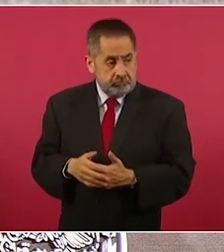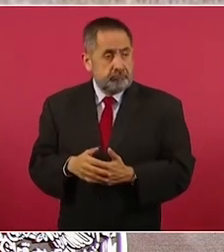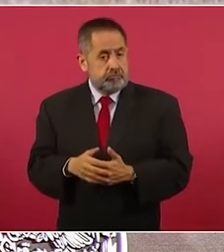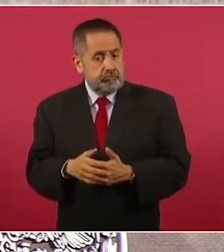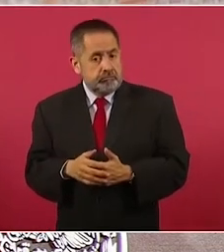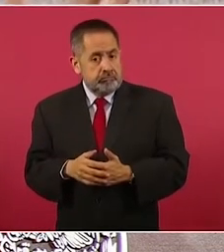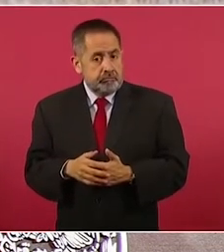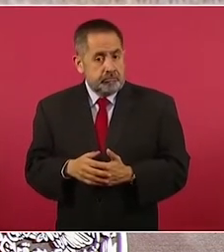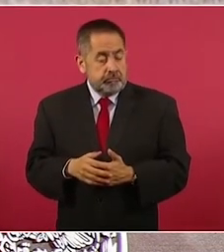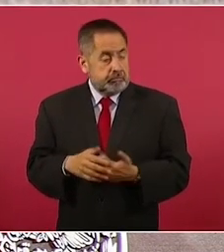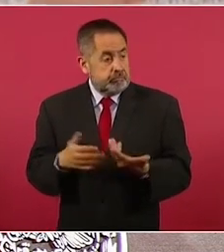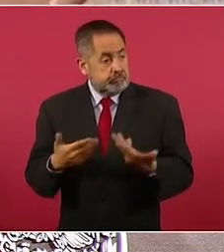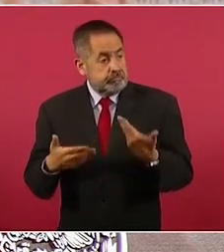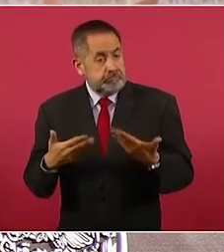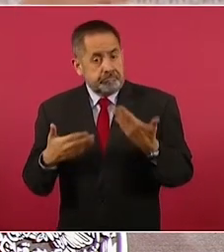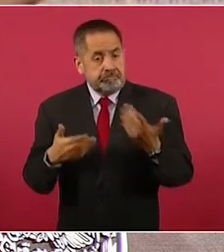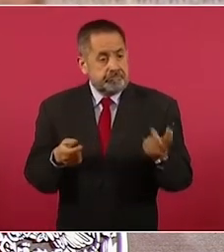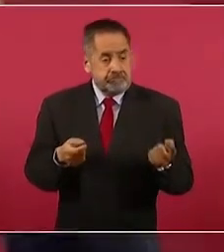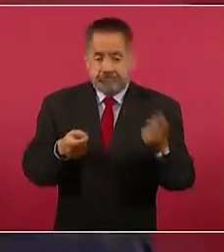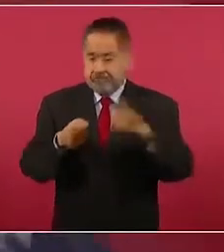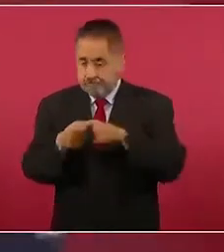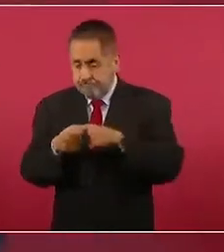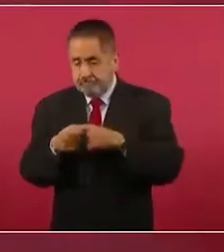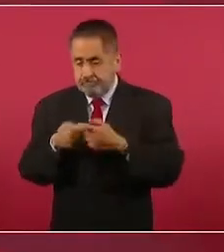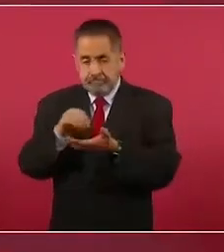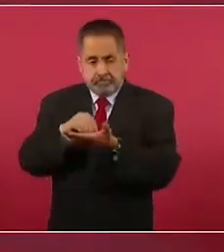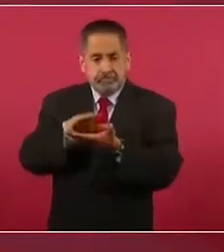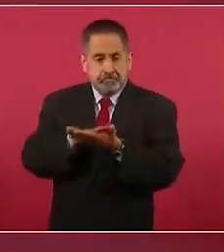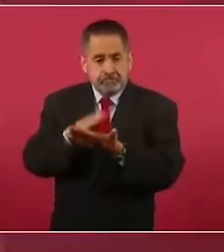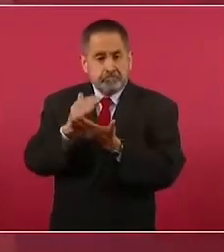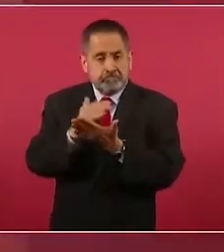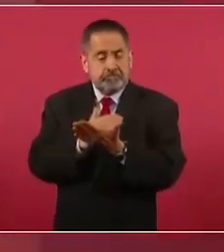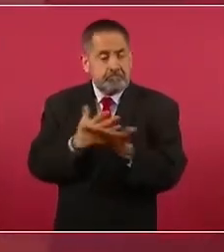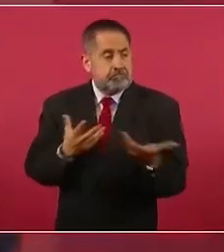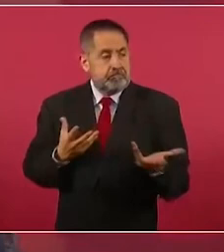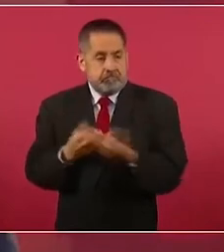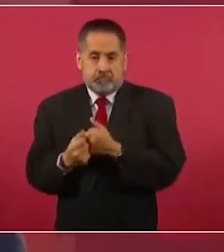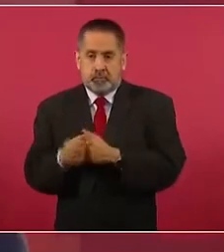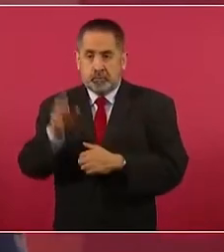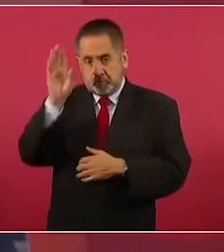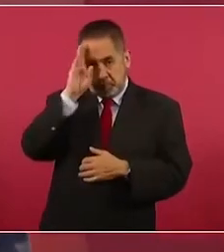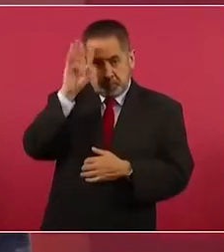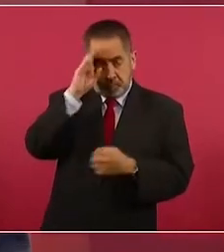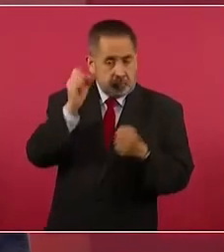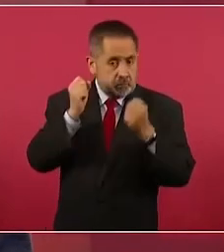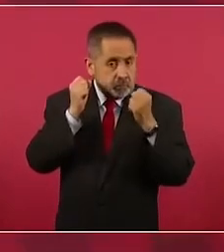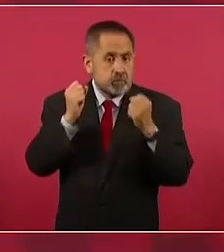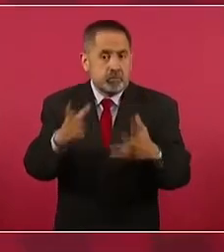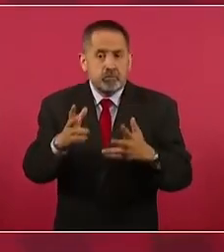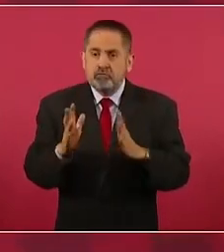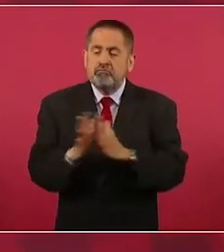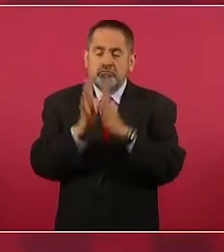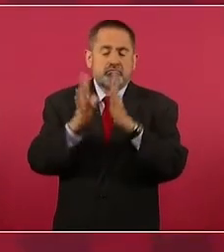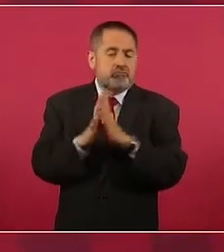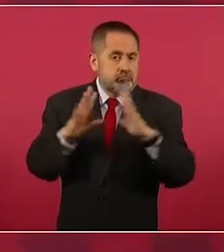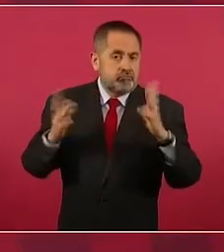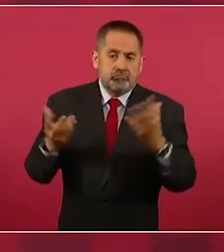Al mismo tiempo se estaban afiliando a Morena, por eso fueron muchos los que